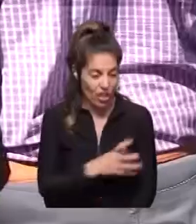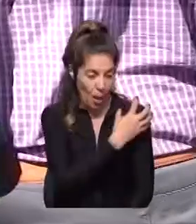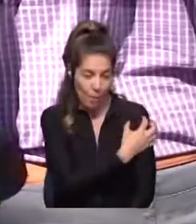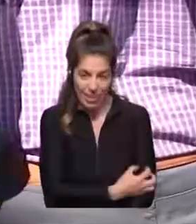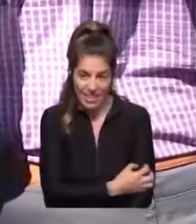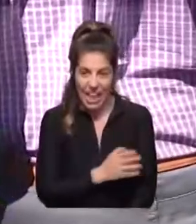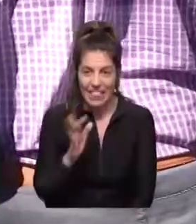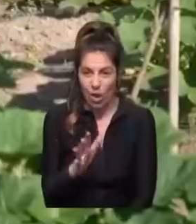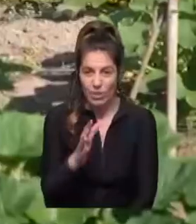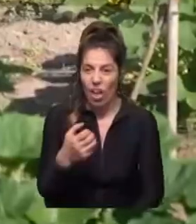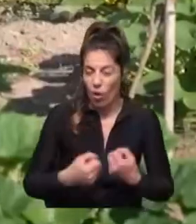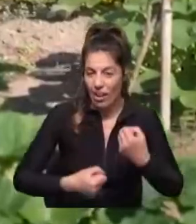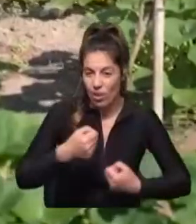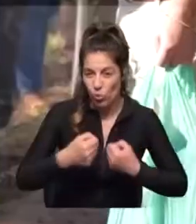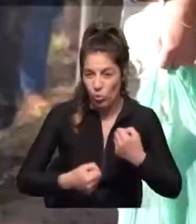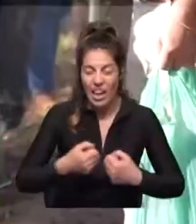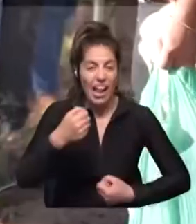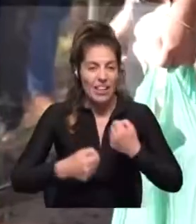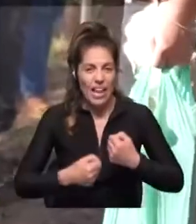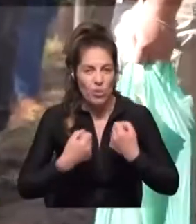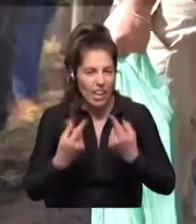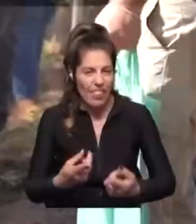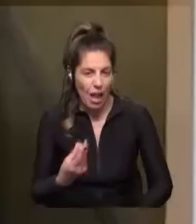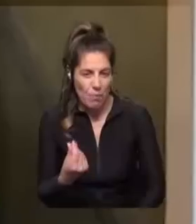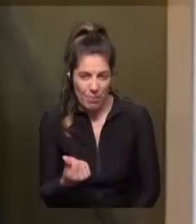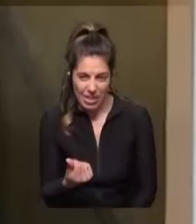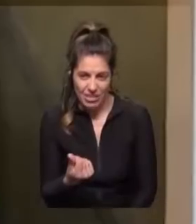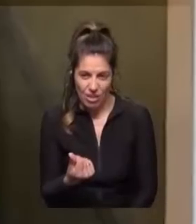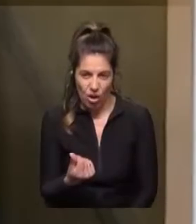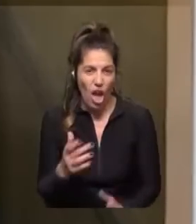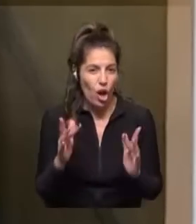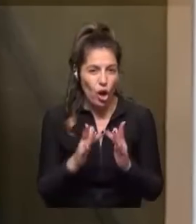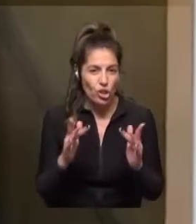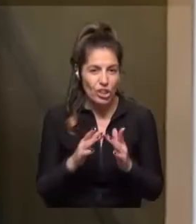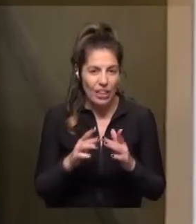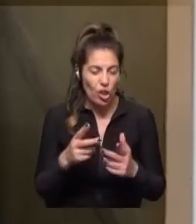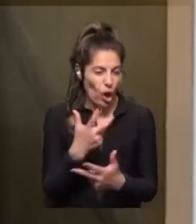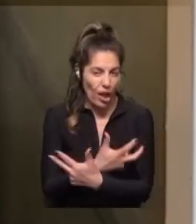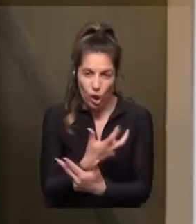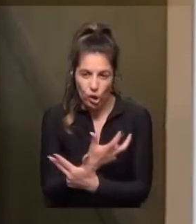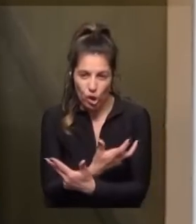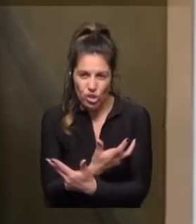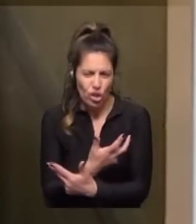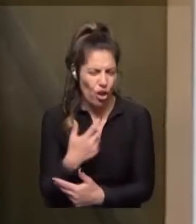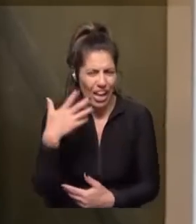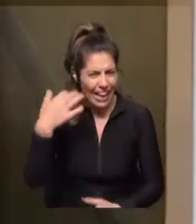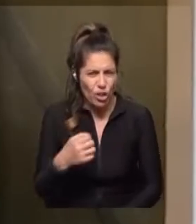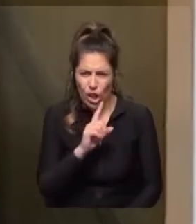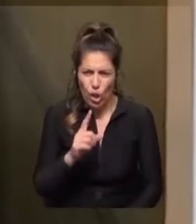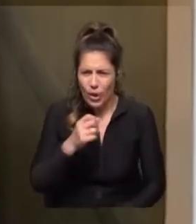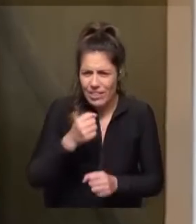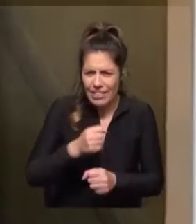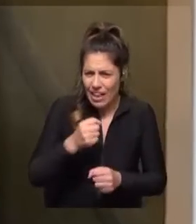endeudadas con la industria la industria les pone el precio en contacto con agrotóxicos O sea no creo que no es el trabajo que hay